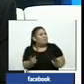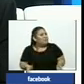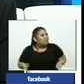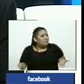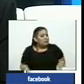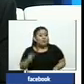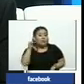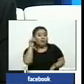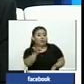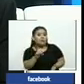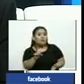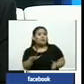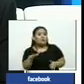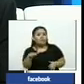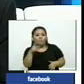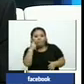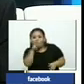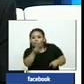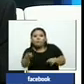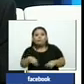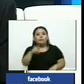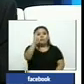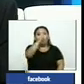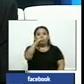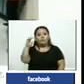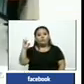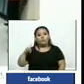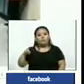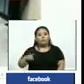cómo se ha mantenido el panorama en este país.